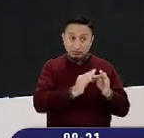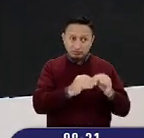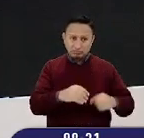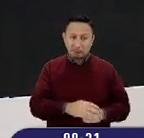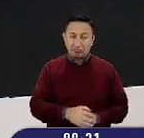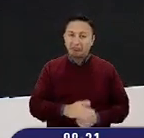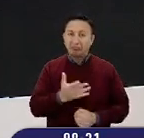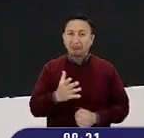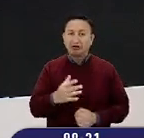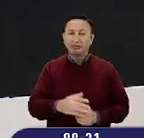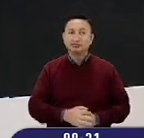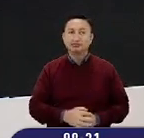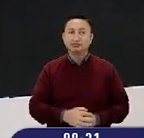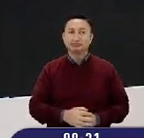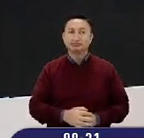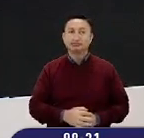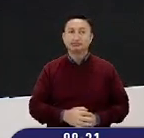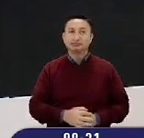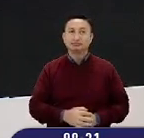para la capa asfáltica.